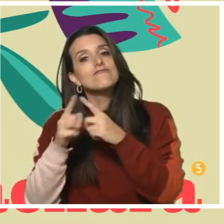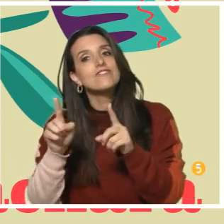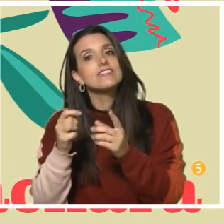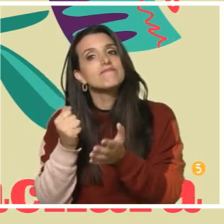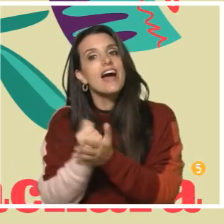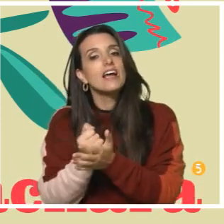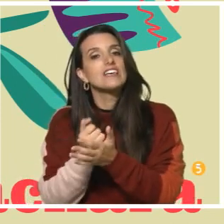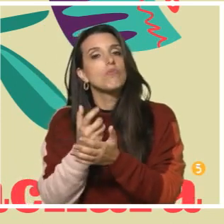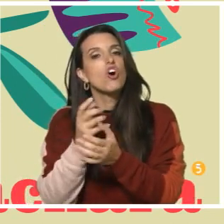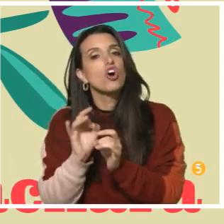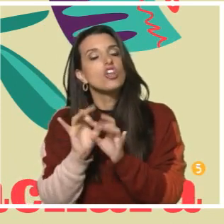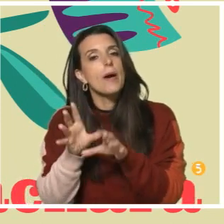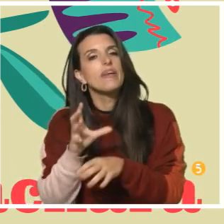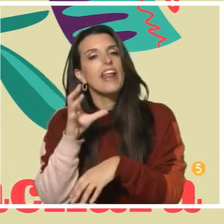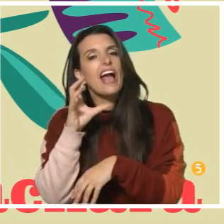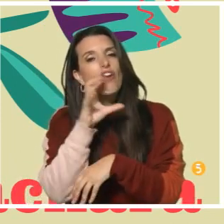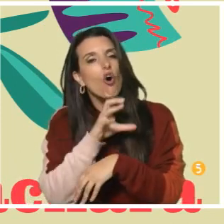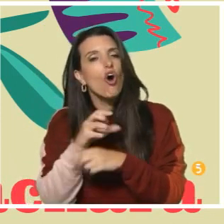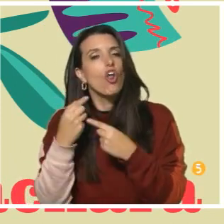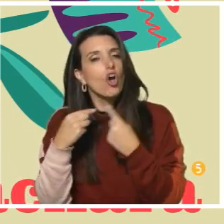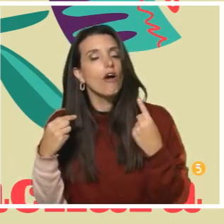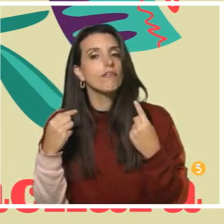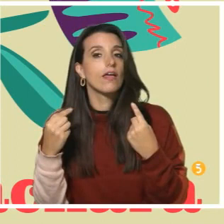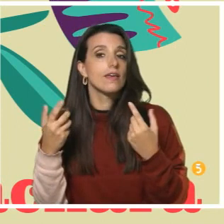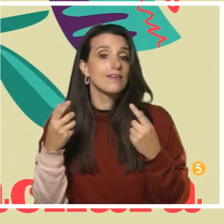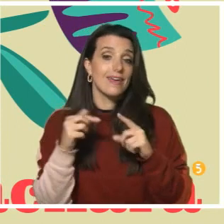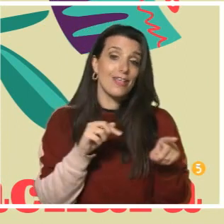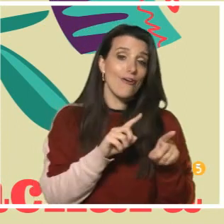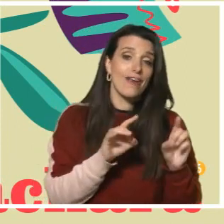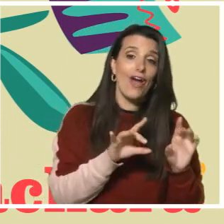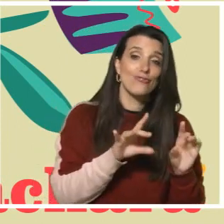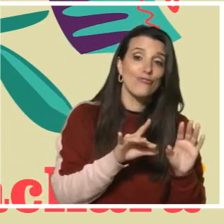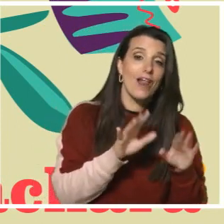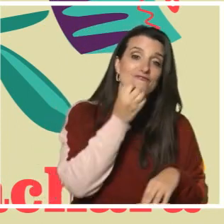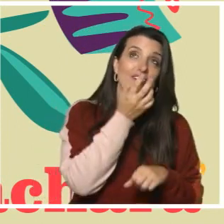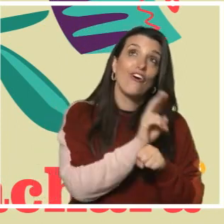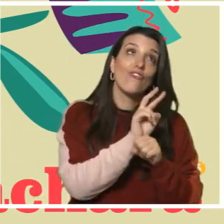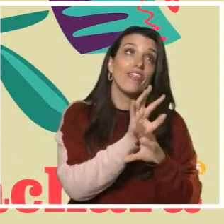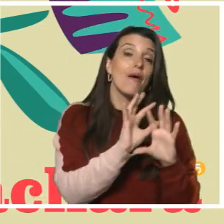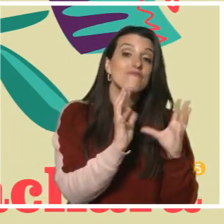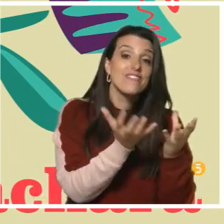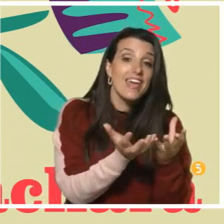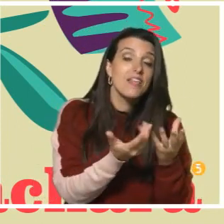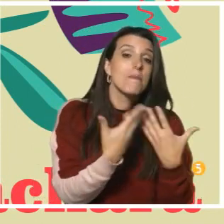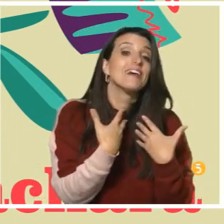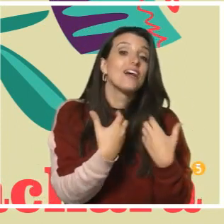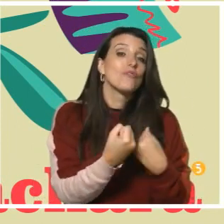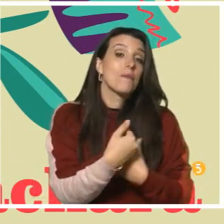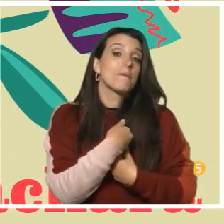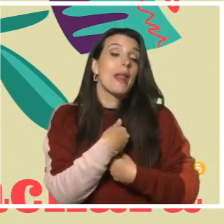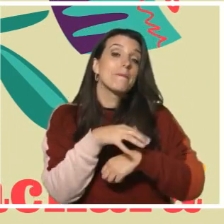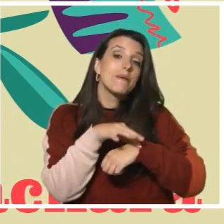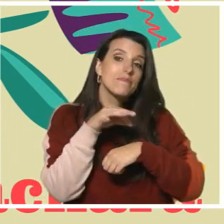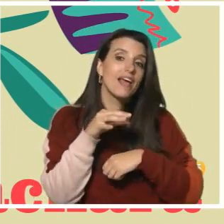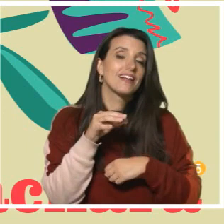de carbono con todo el combustible que gasta, y este no. Es más amigable con el medio ambiente, más saludable para mí, y